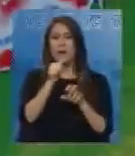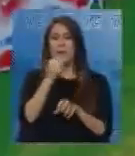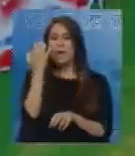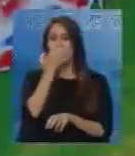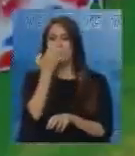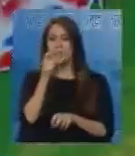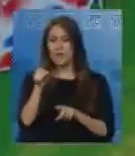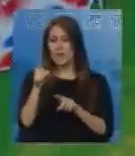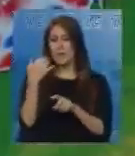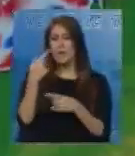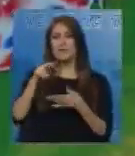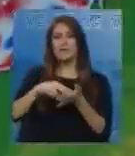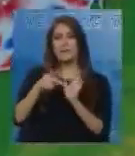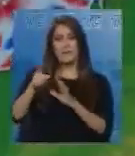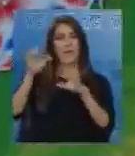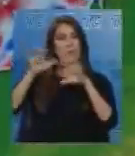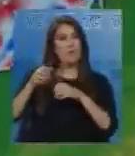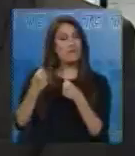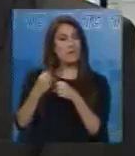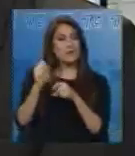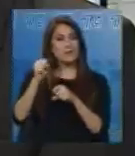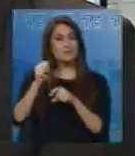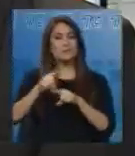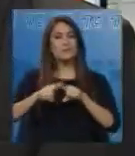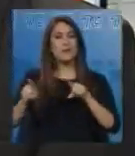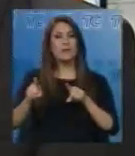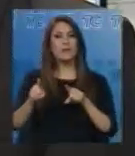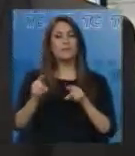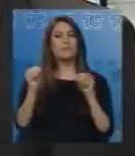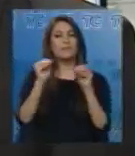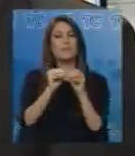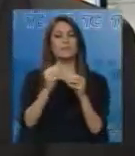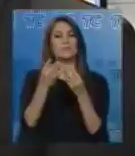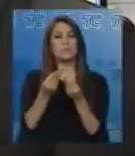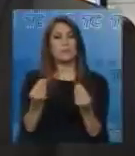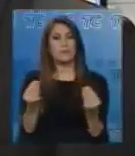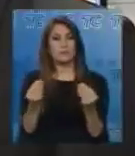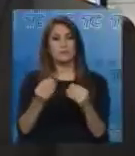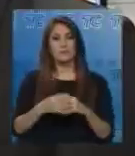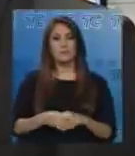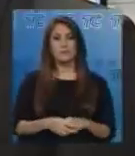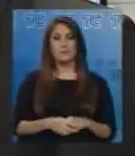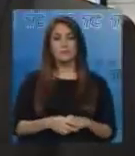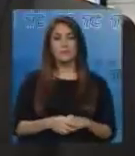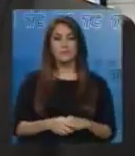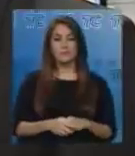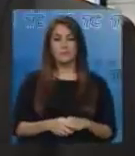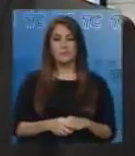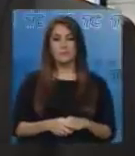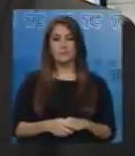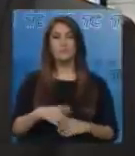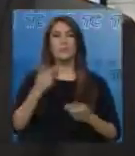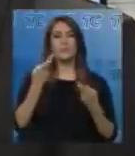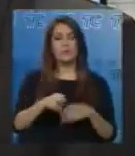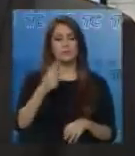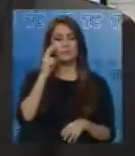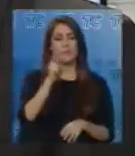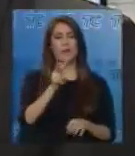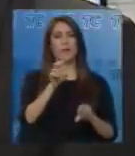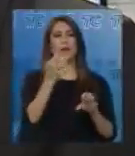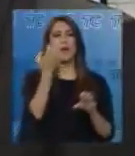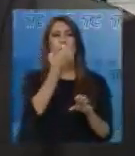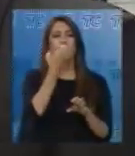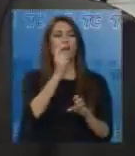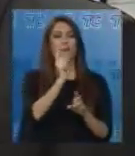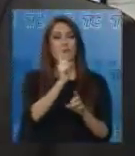y oceánicas y también encontramos, de los últimos monitoreos, especies de aguas frías, es decir, como que hay